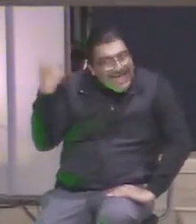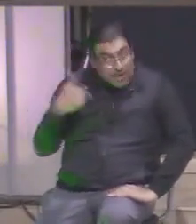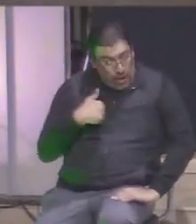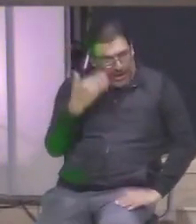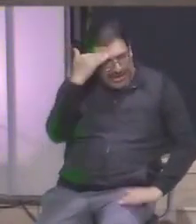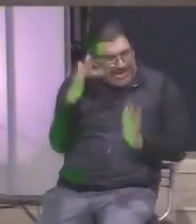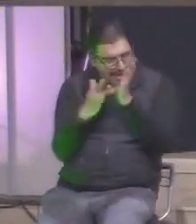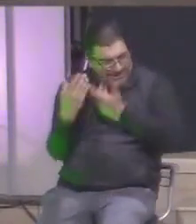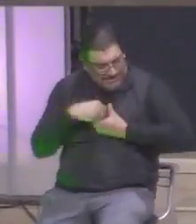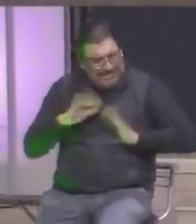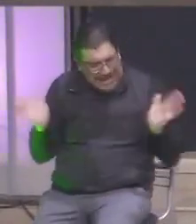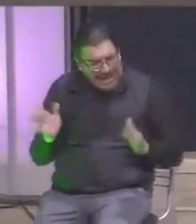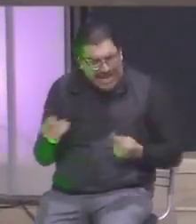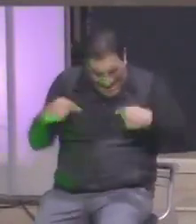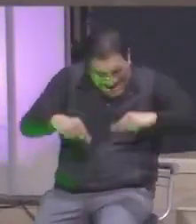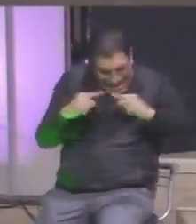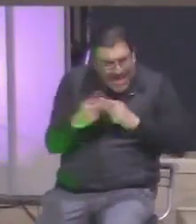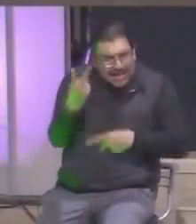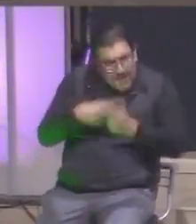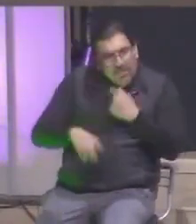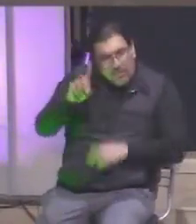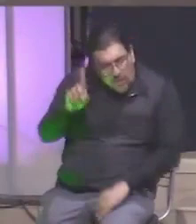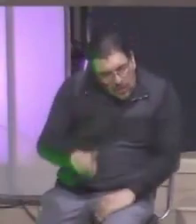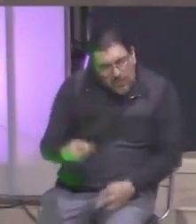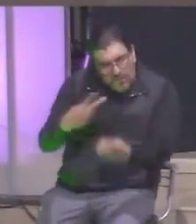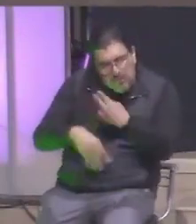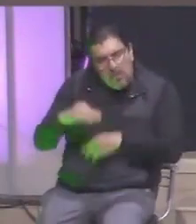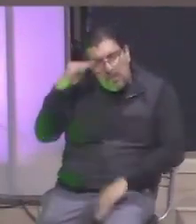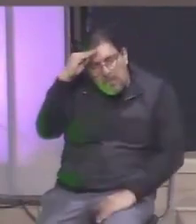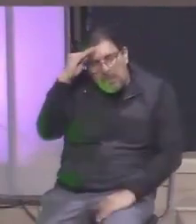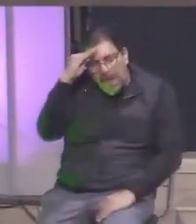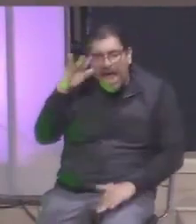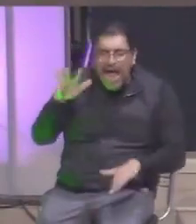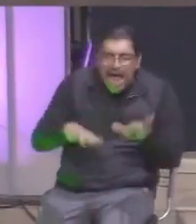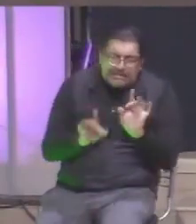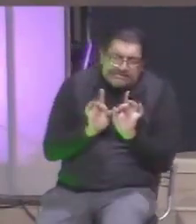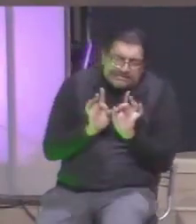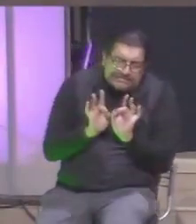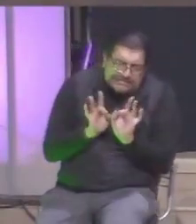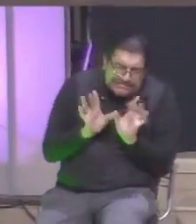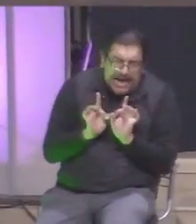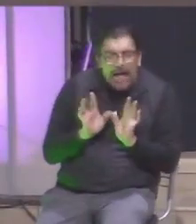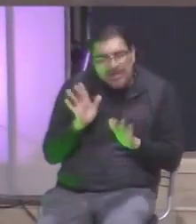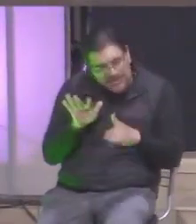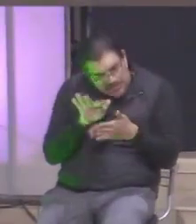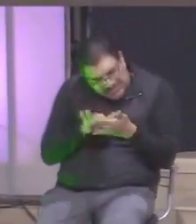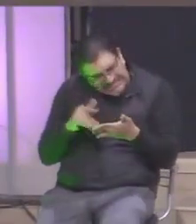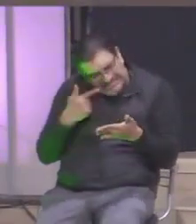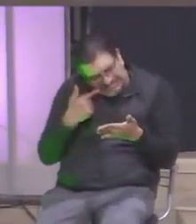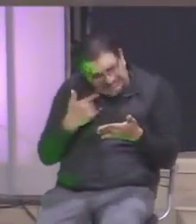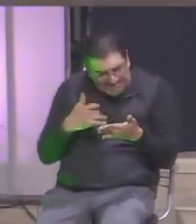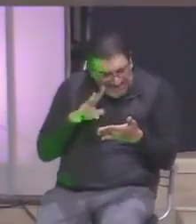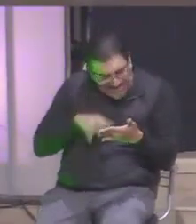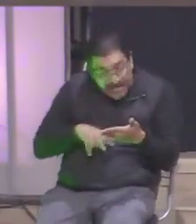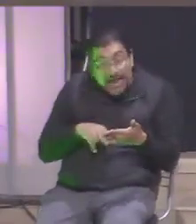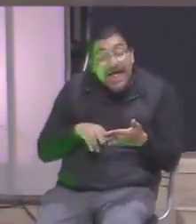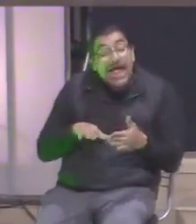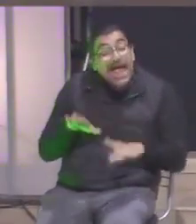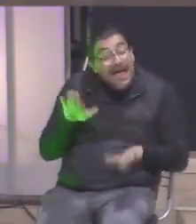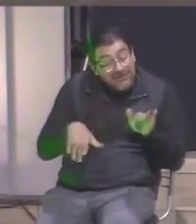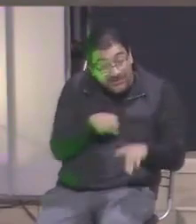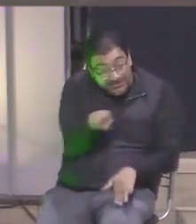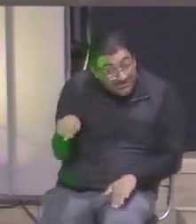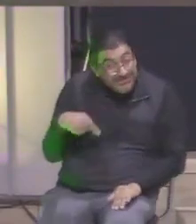Dios viniendo a la iglesia de vez en cuando leyendo La Biblia Cuántos de nosotros